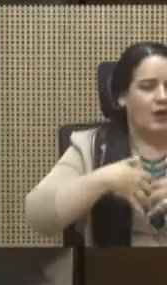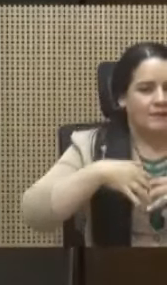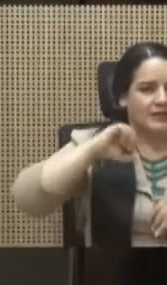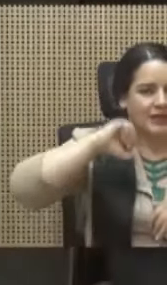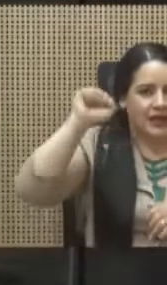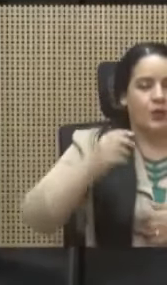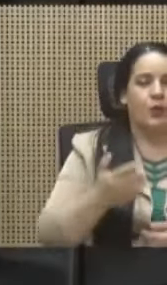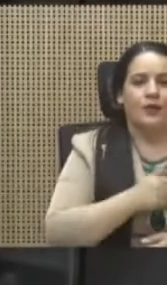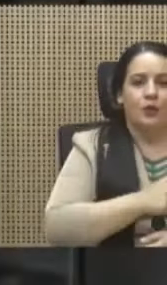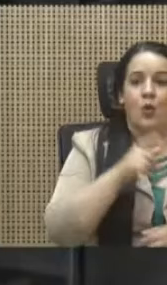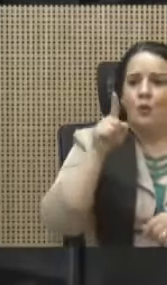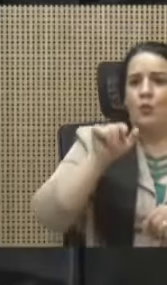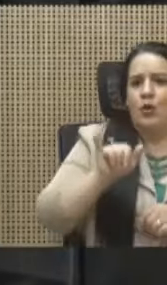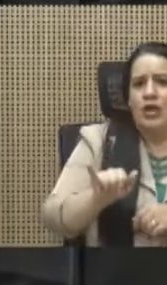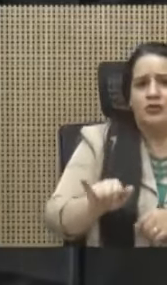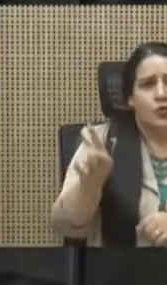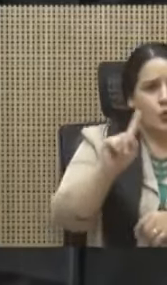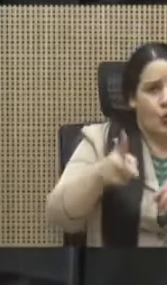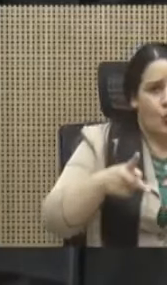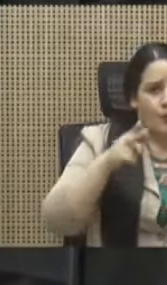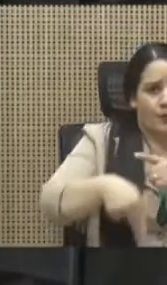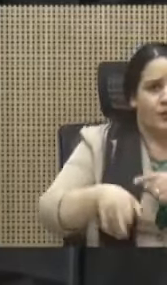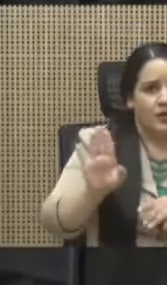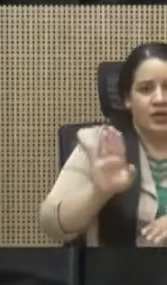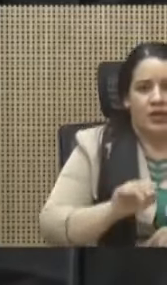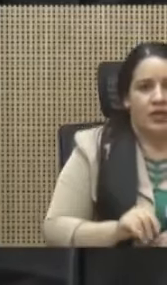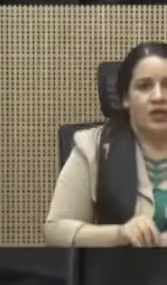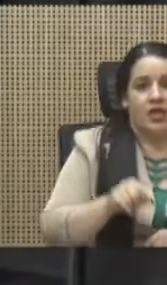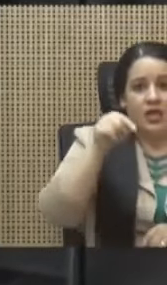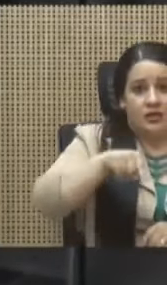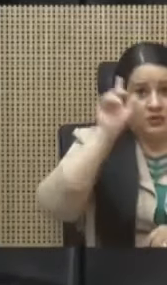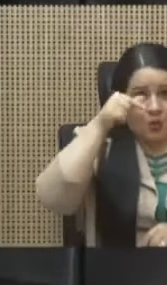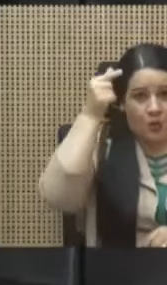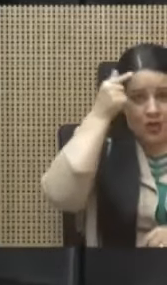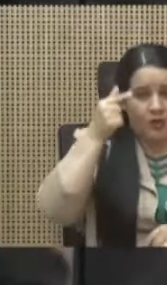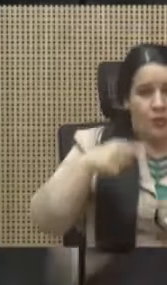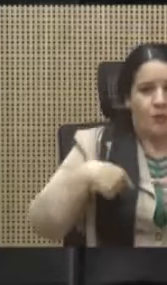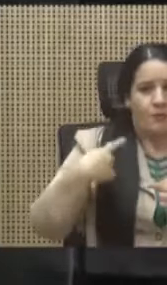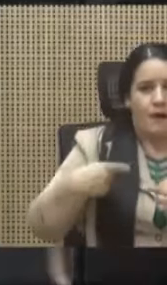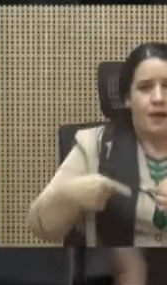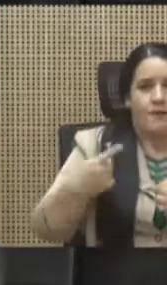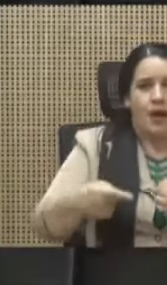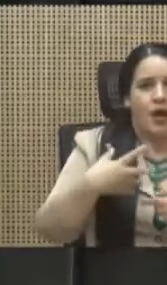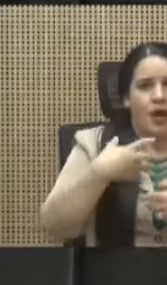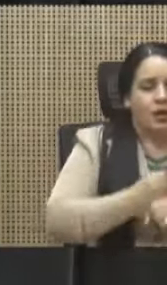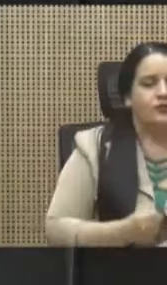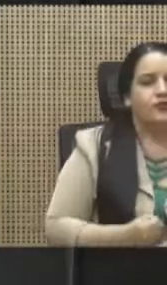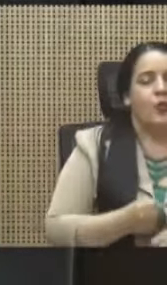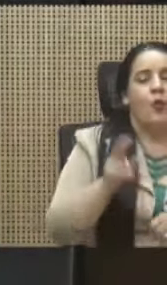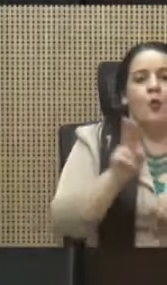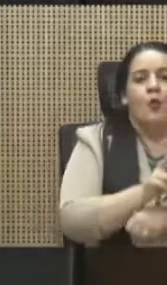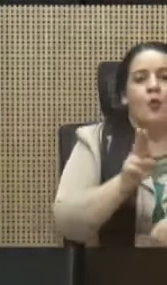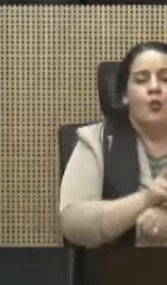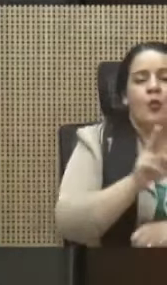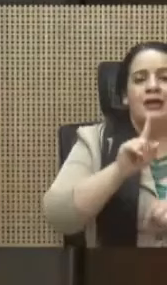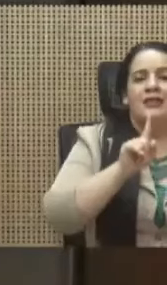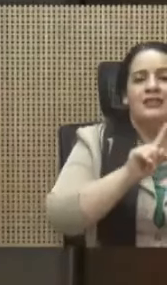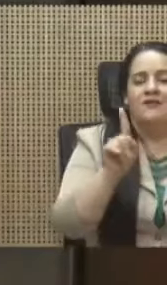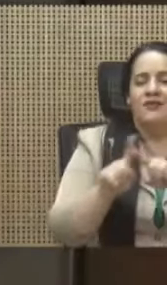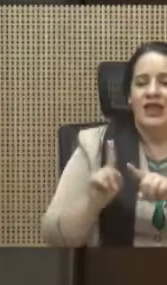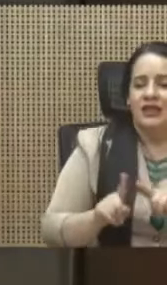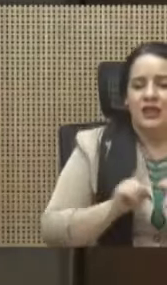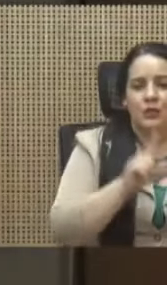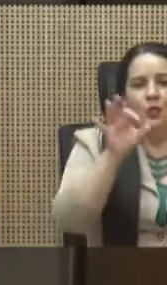echaron es este gobierno lo ha hecho reiteradamente este gobierno ha utilizado diferentes mecanismos para